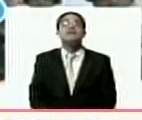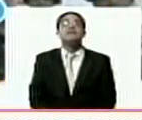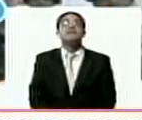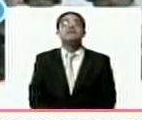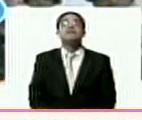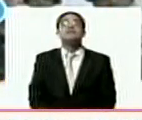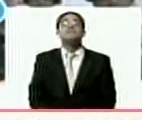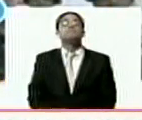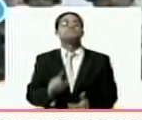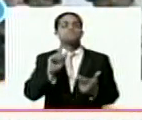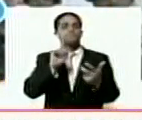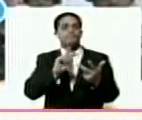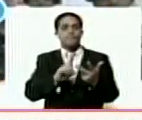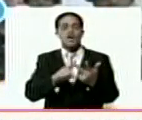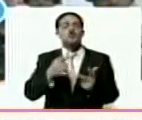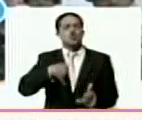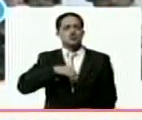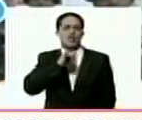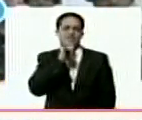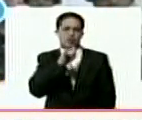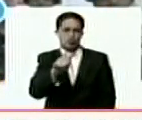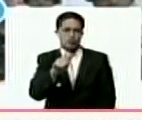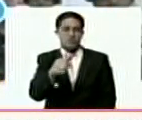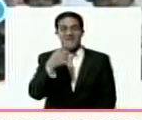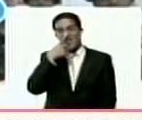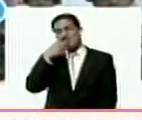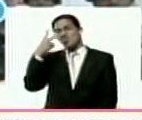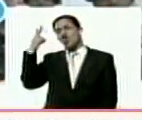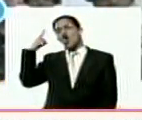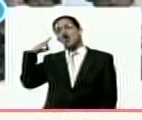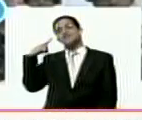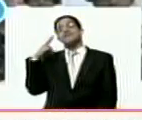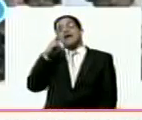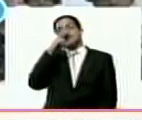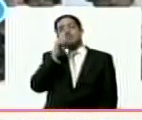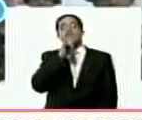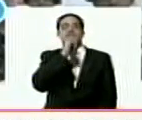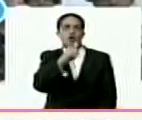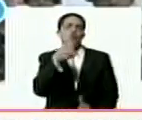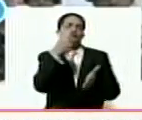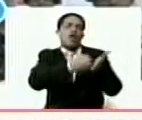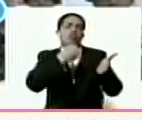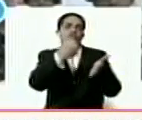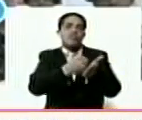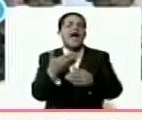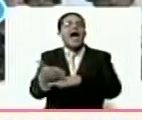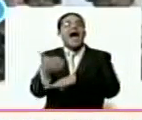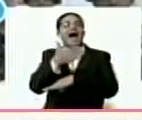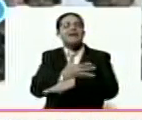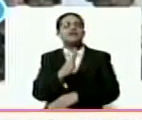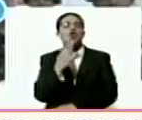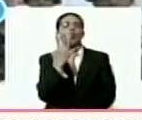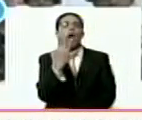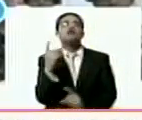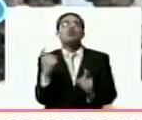Se han entrenado y lo hemos denunciado, tenemos más de 2 años denunciándolo, desde el antes del 4 de agosto